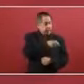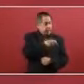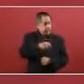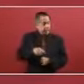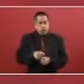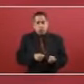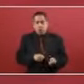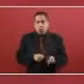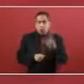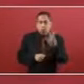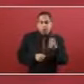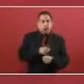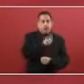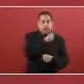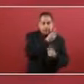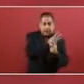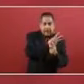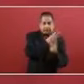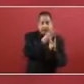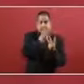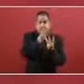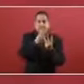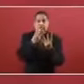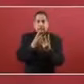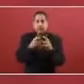4 ternas,